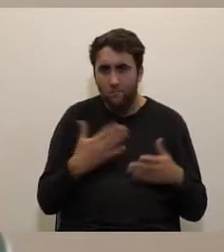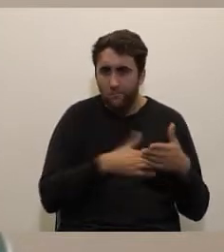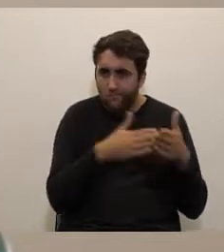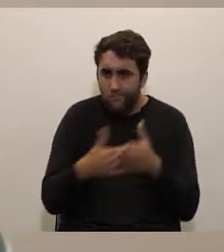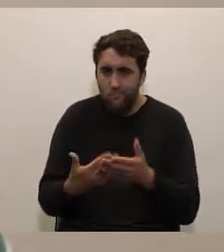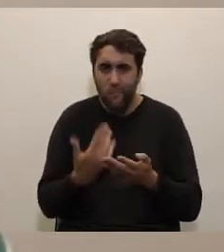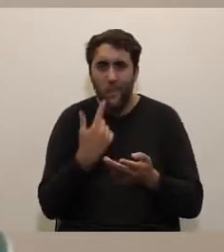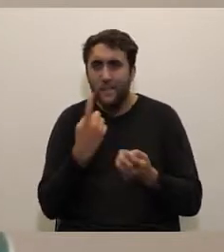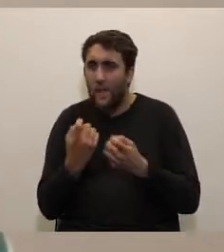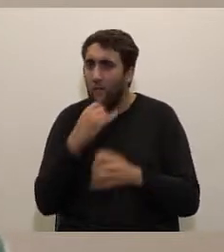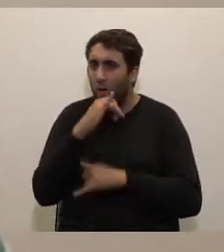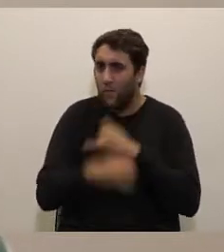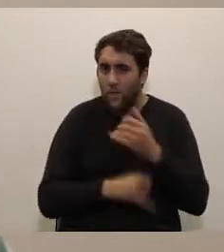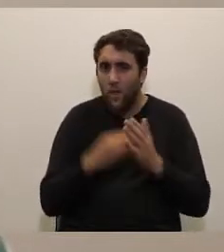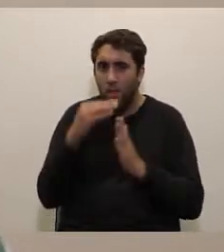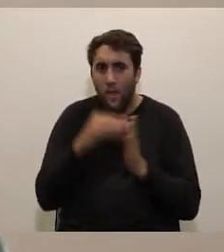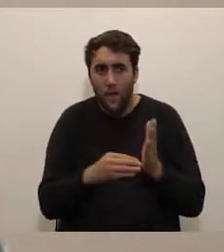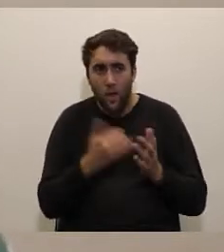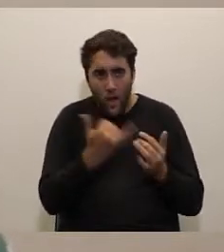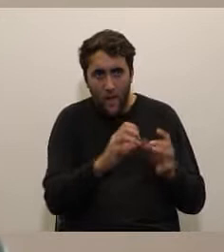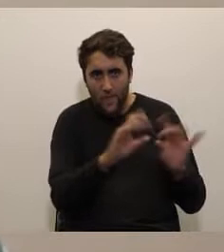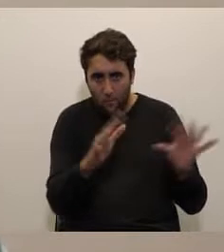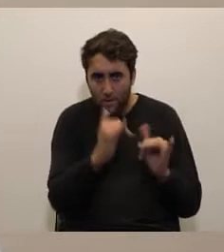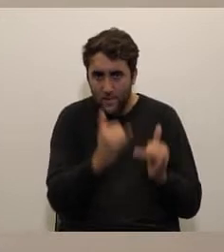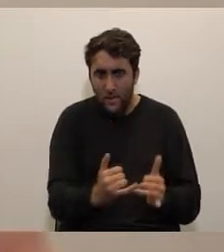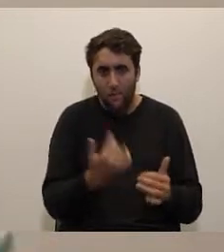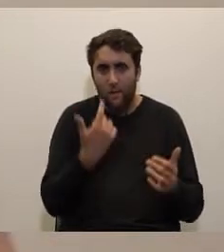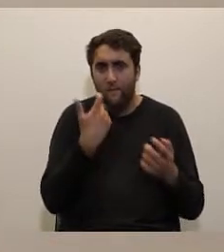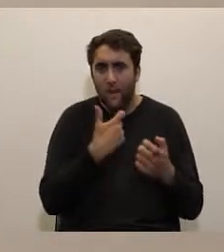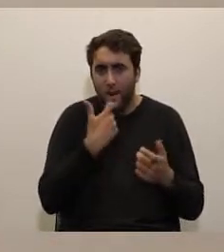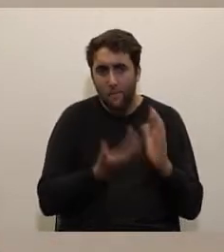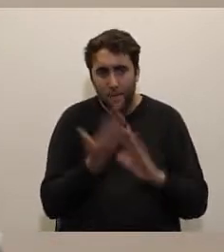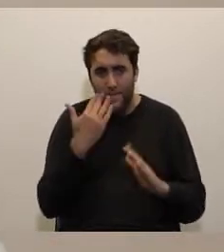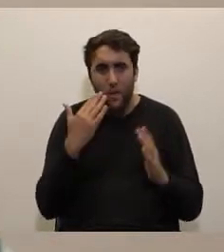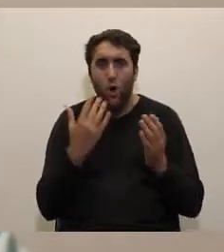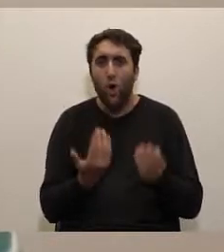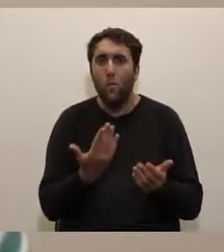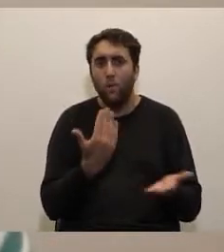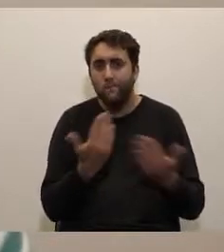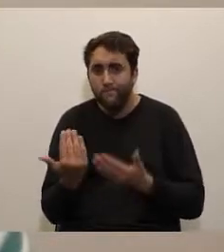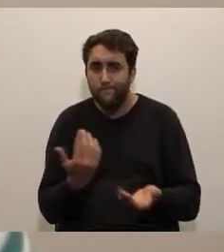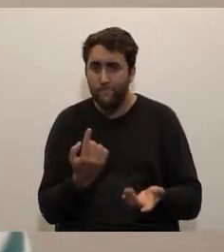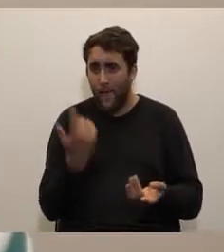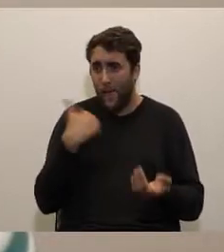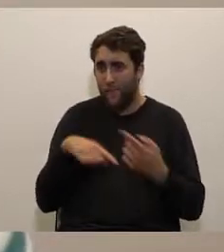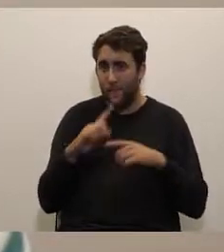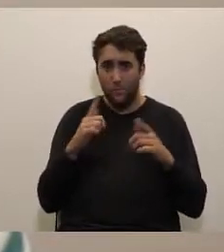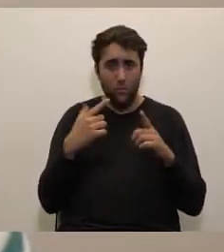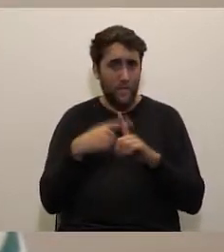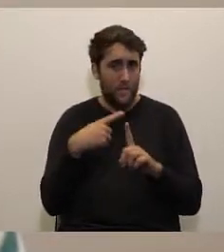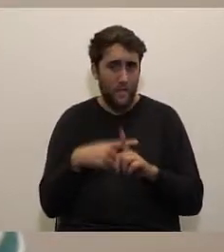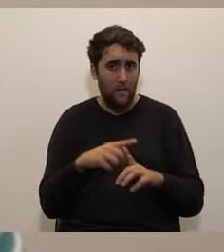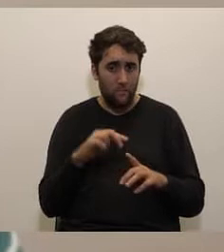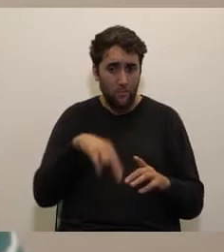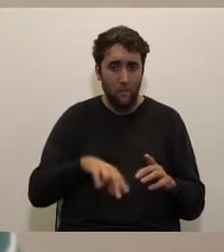datos disponibles, datos abiertos disponibles, y la realidad es que no existían hasta hace muy poco tiempo para el país. No